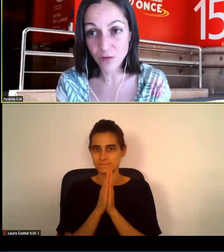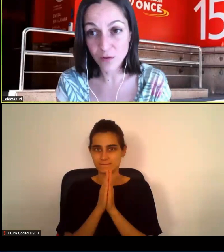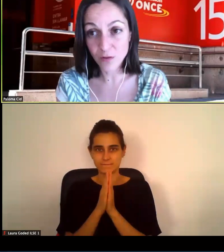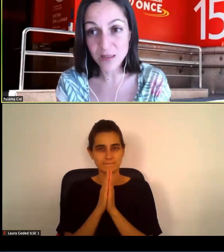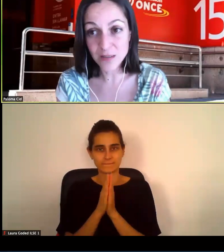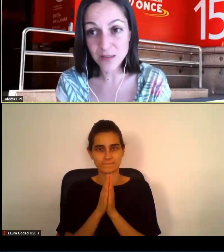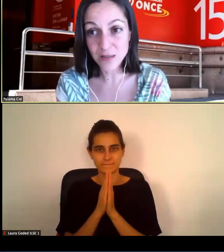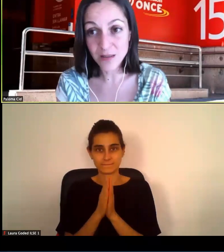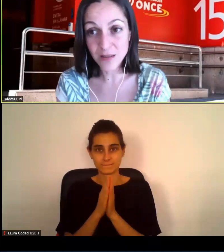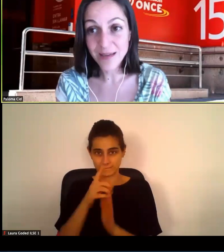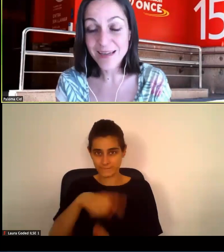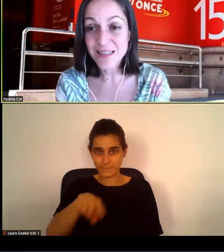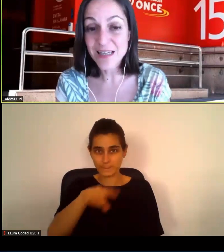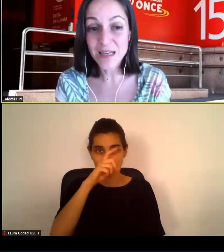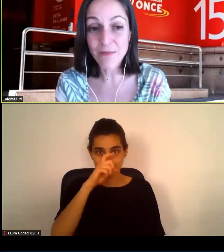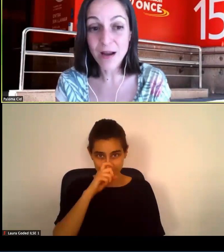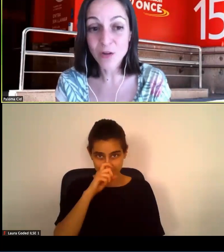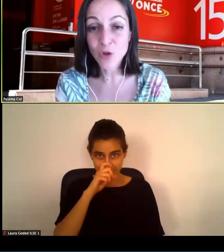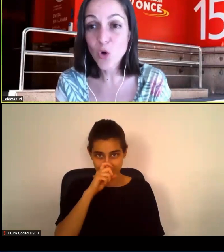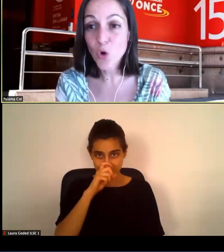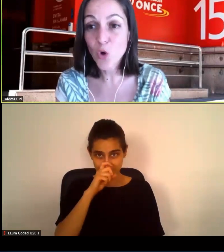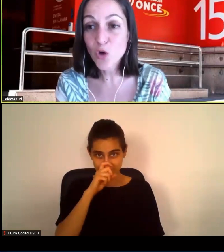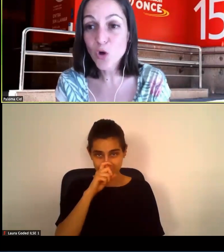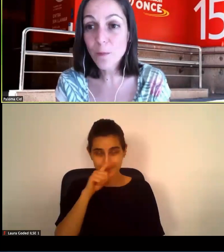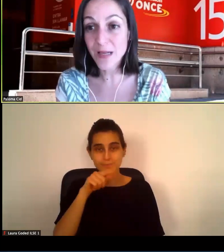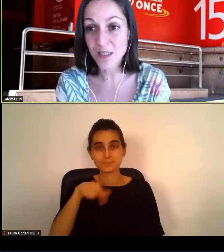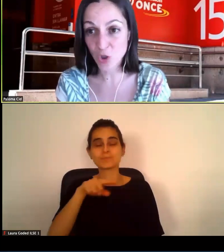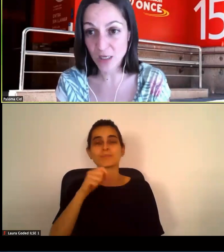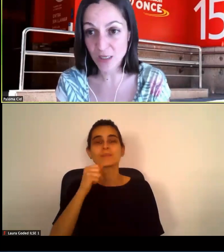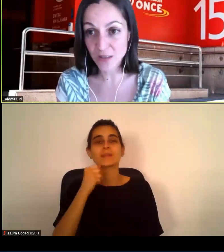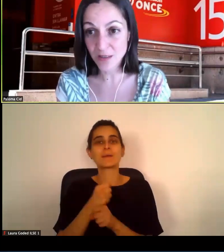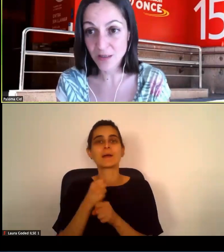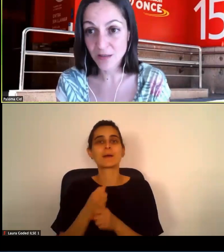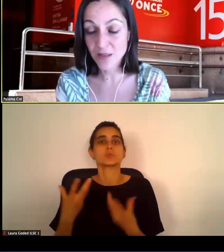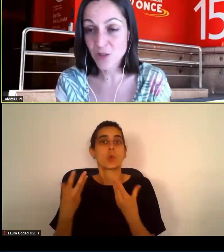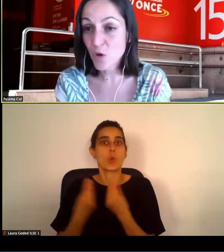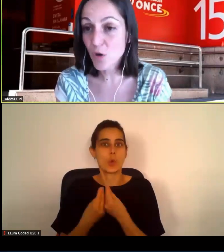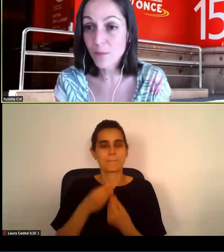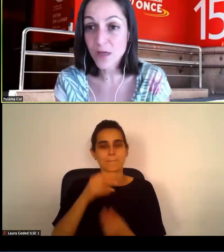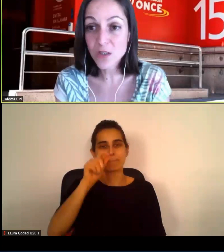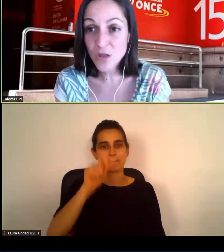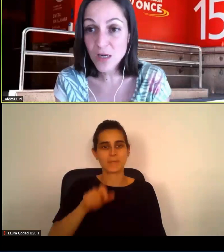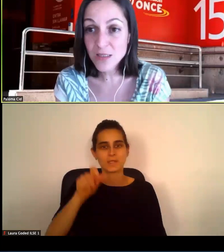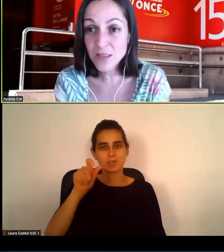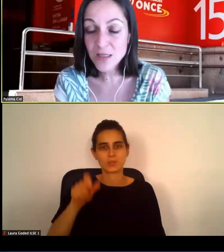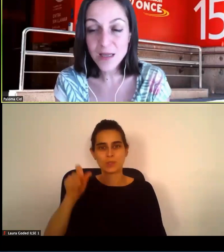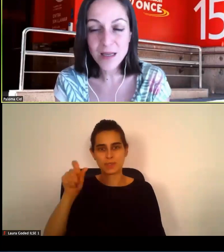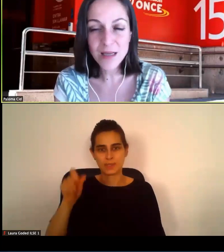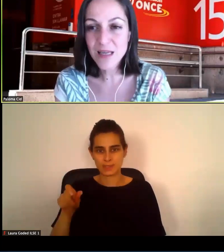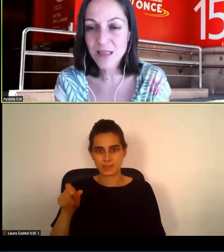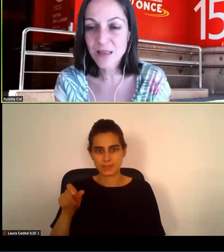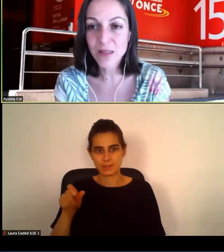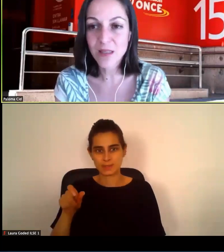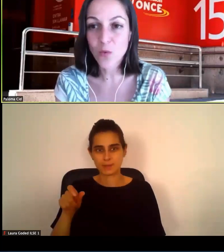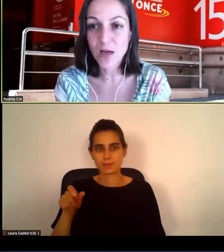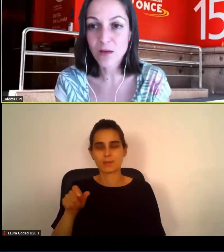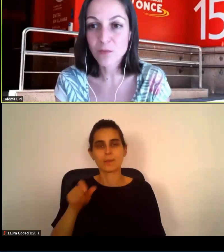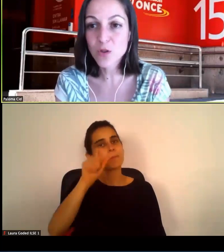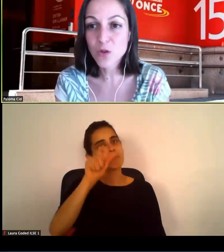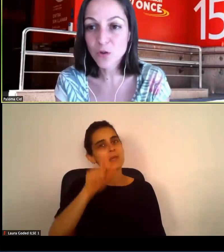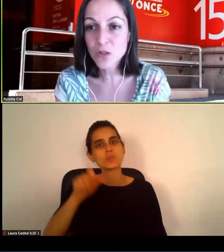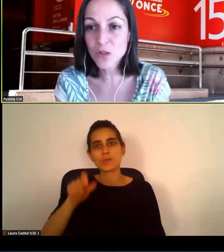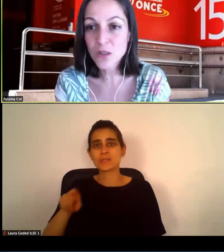os acordéis que estáis trabajando con personas, que son personas exactamente igual